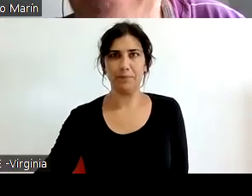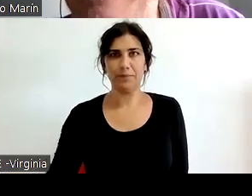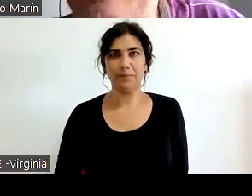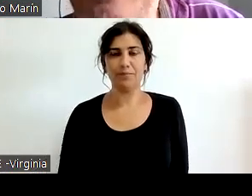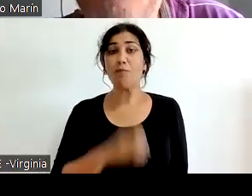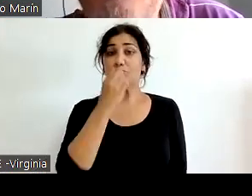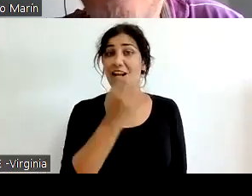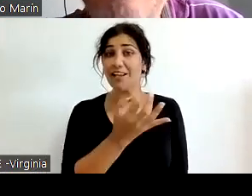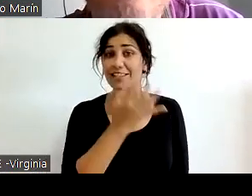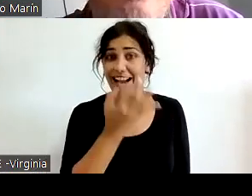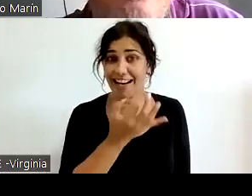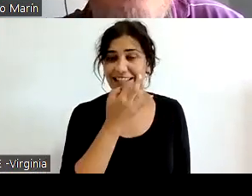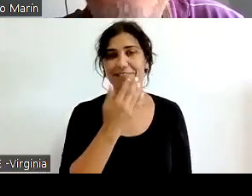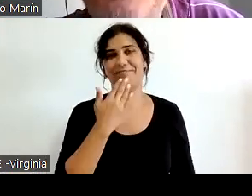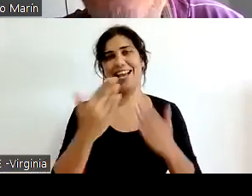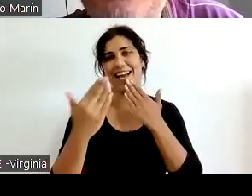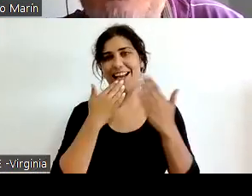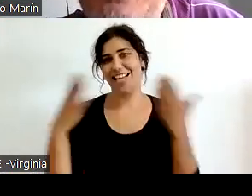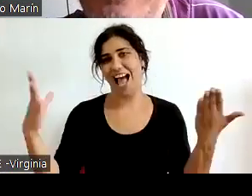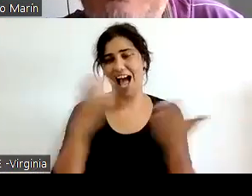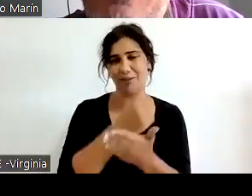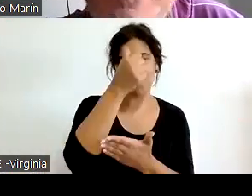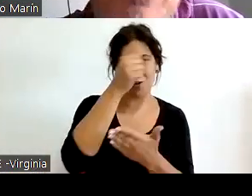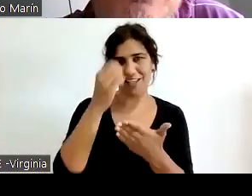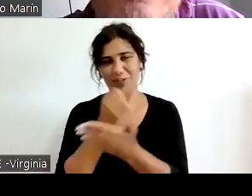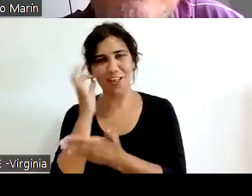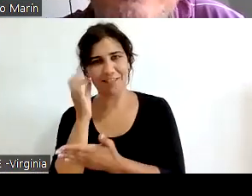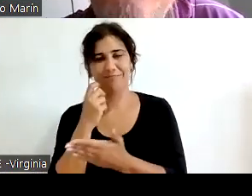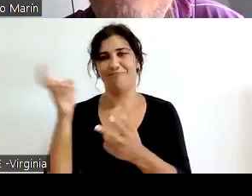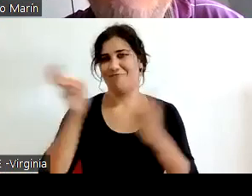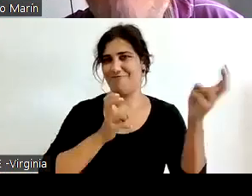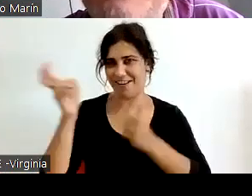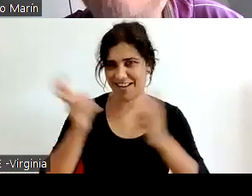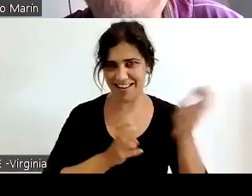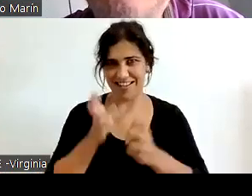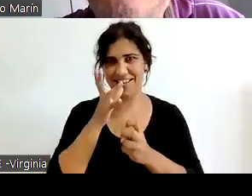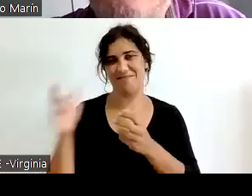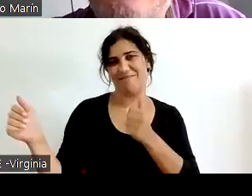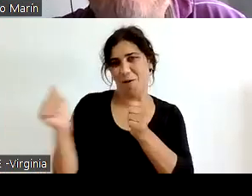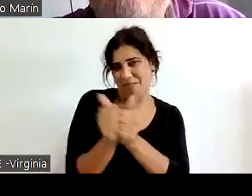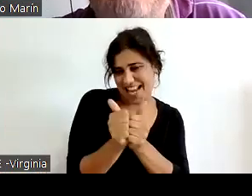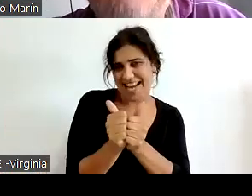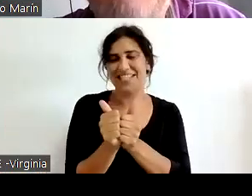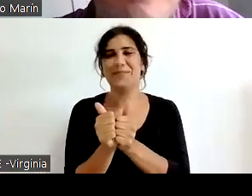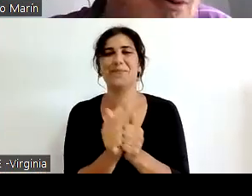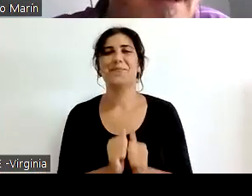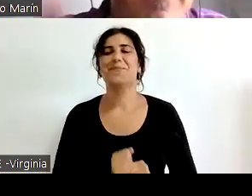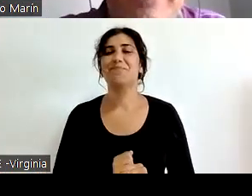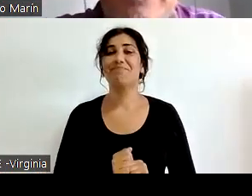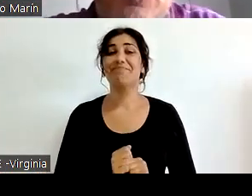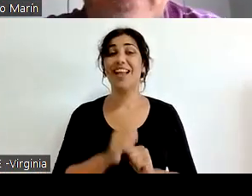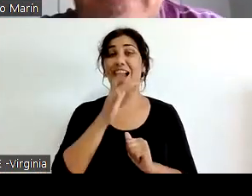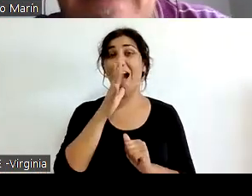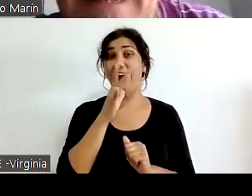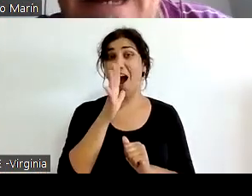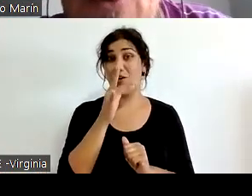Buenas tardes, muchas gracias a todos y a todas por acompañarnos en un webinar más. Ahora hacía tiempo que